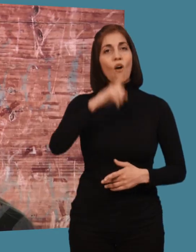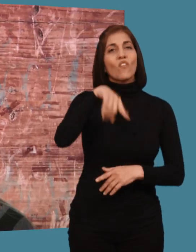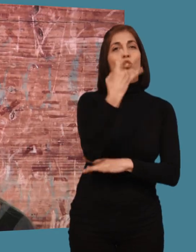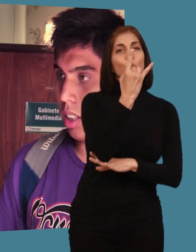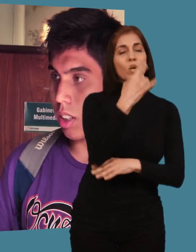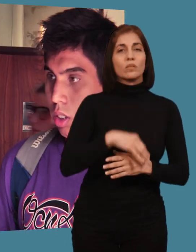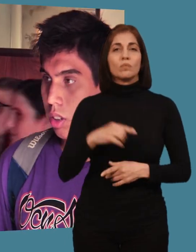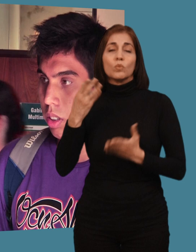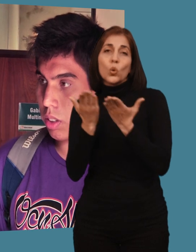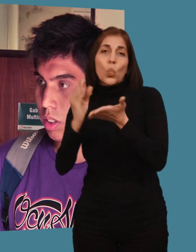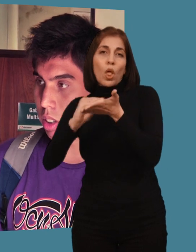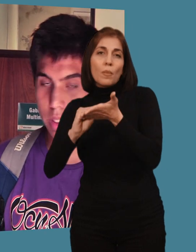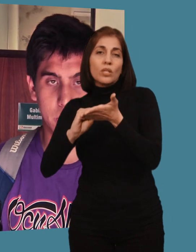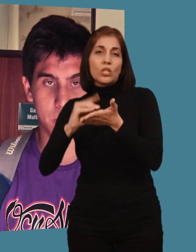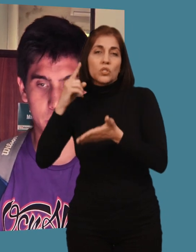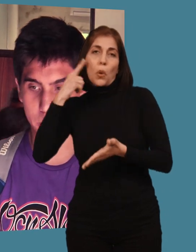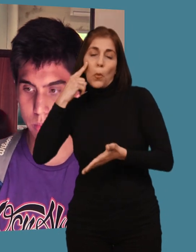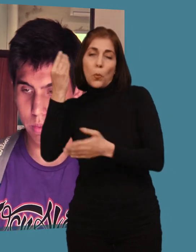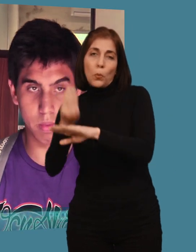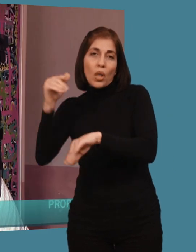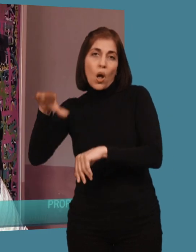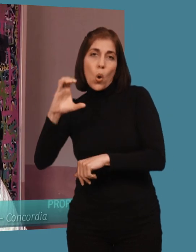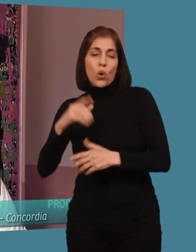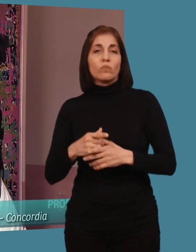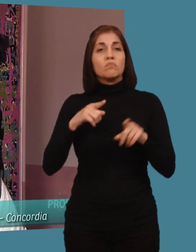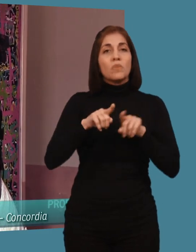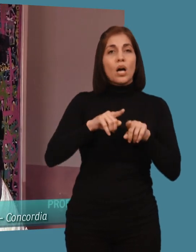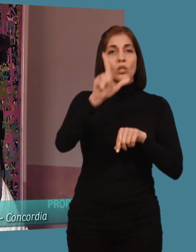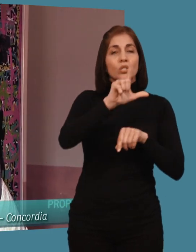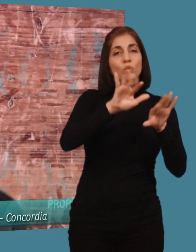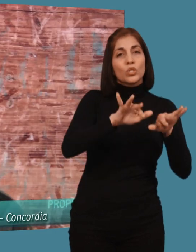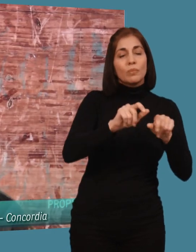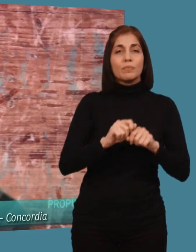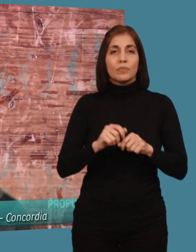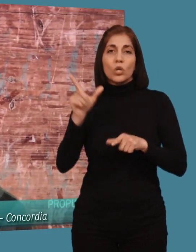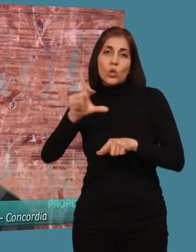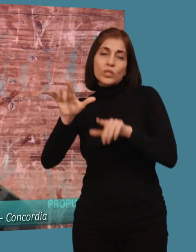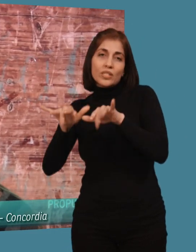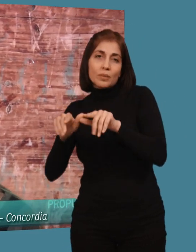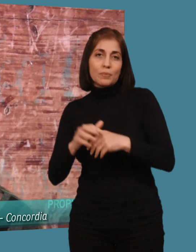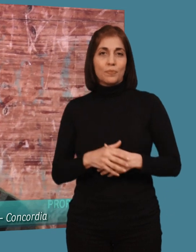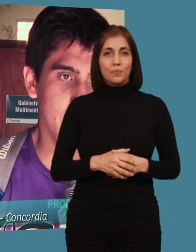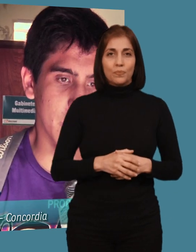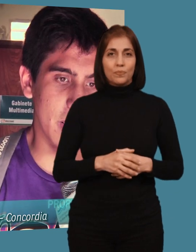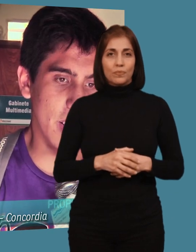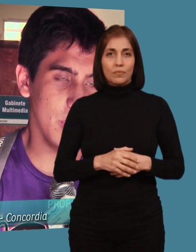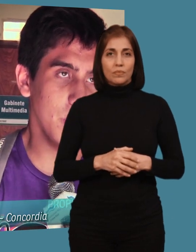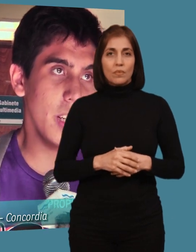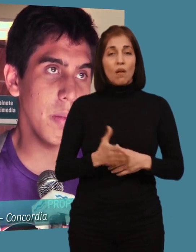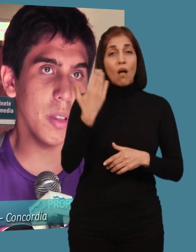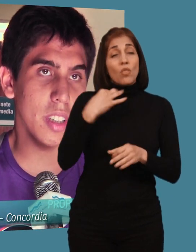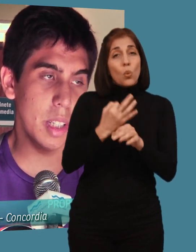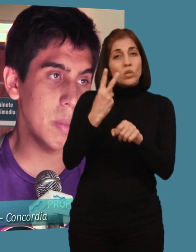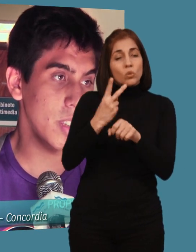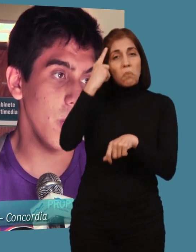Yo vengo de Ushuaia. Estoy estudiando administración y soy de acá de Concordia. En la carrera de licenciatura en sistema. Y voy a estudiar licenciatura en sistemas. De la